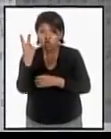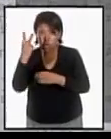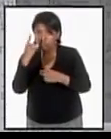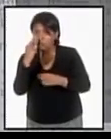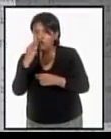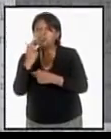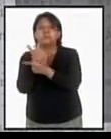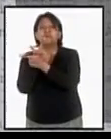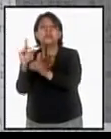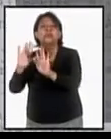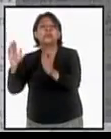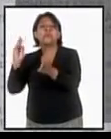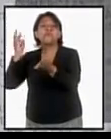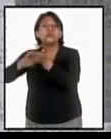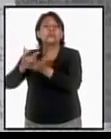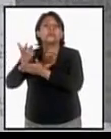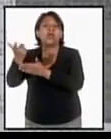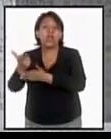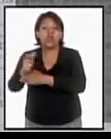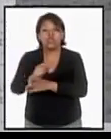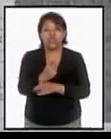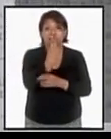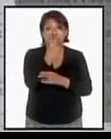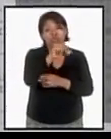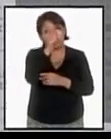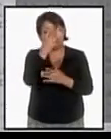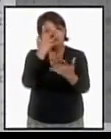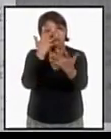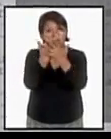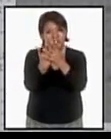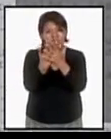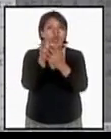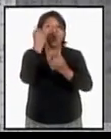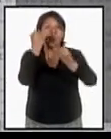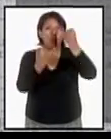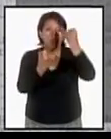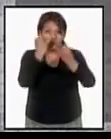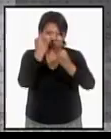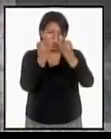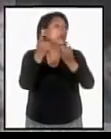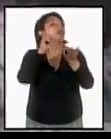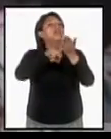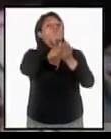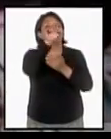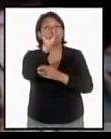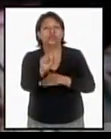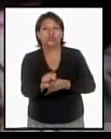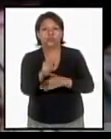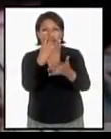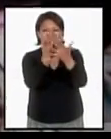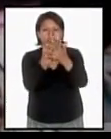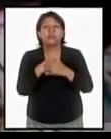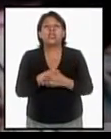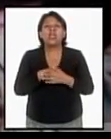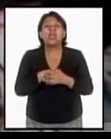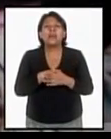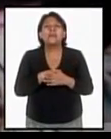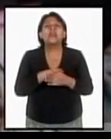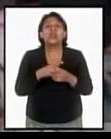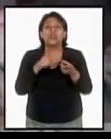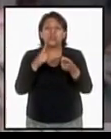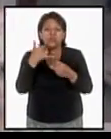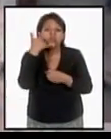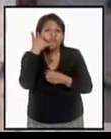bajo fianza y otros 2 bajo proceso, privados de su libertad en el reclusorio sur. Nadie sabe dónde está el